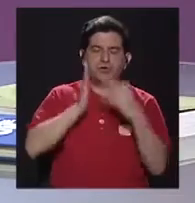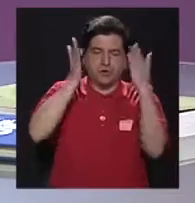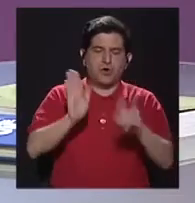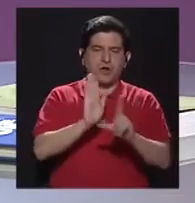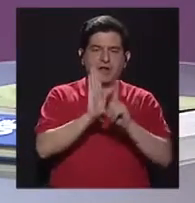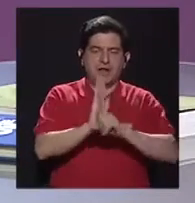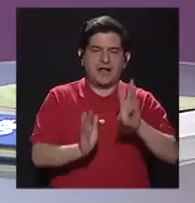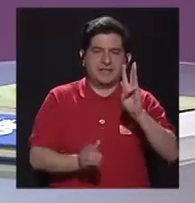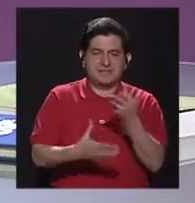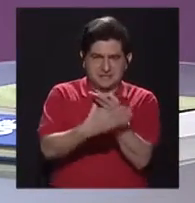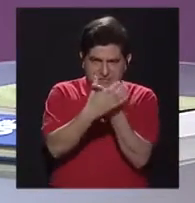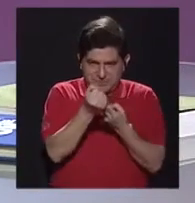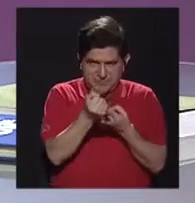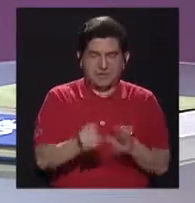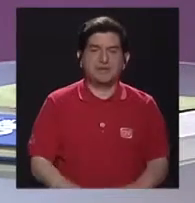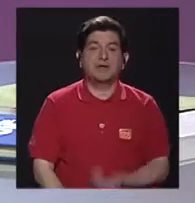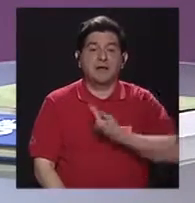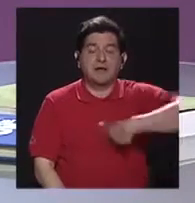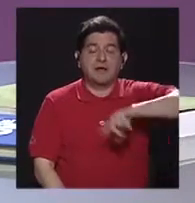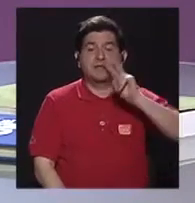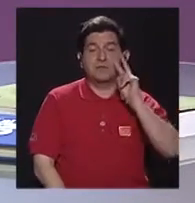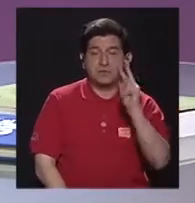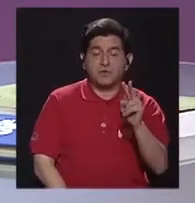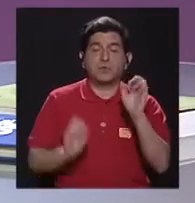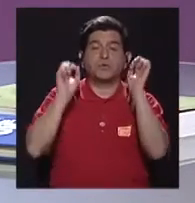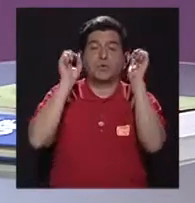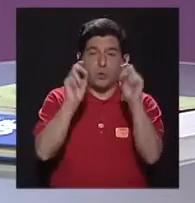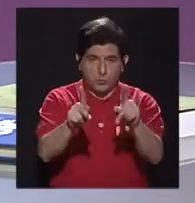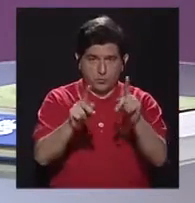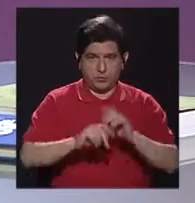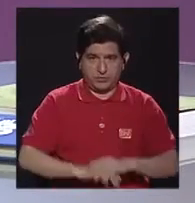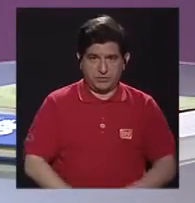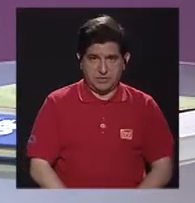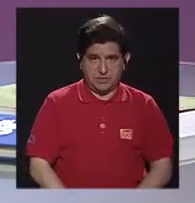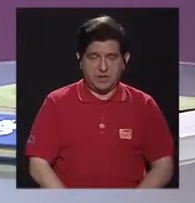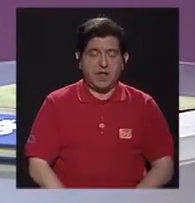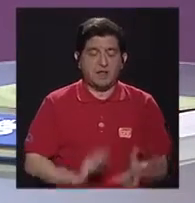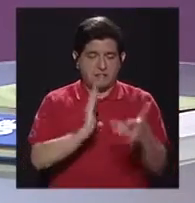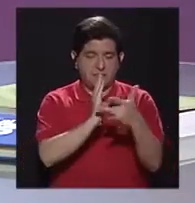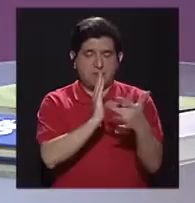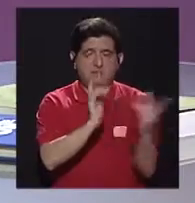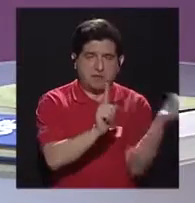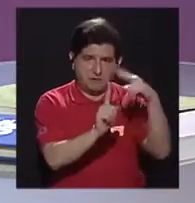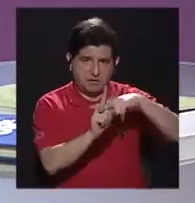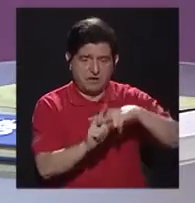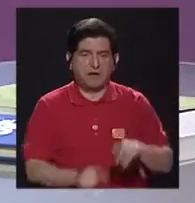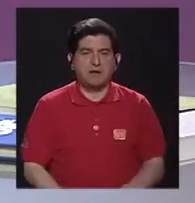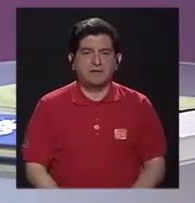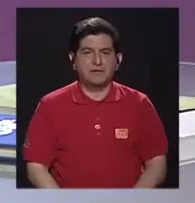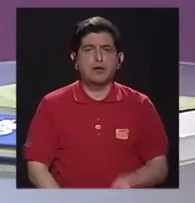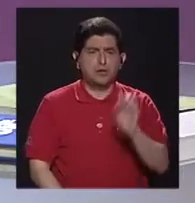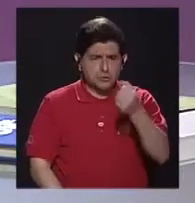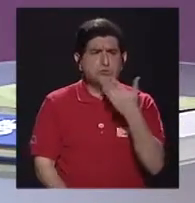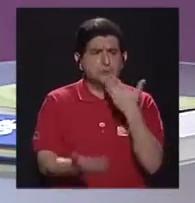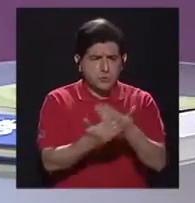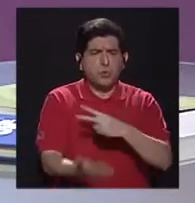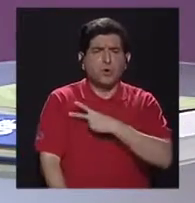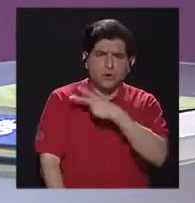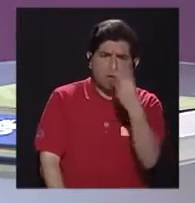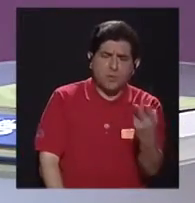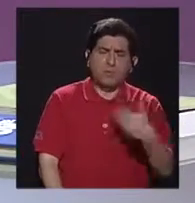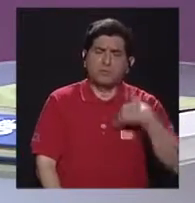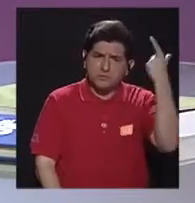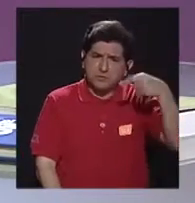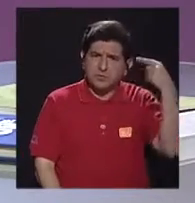parejas y estamos viendo a ver si es factible, digamos, hacer la técnica. Debo decir que existe la mayor buena voluntad de parte